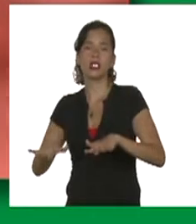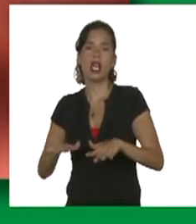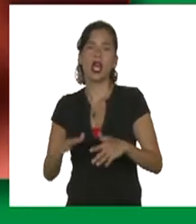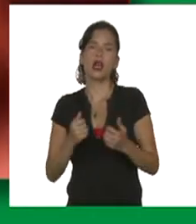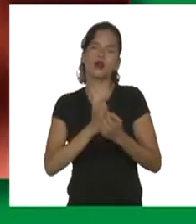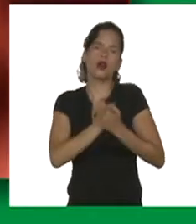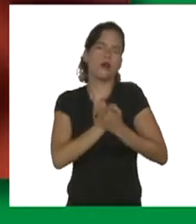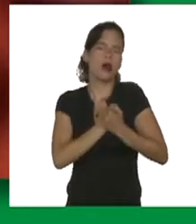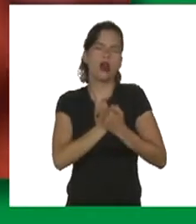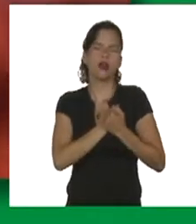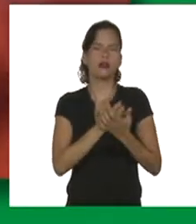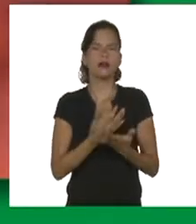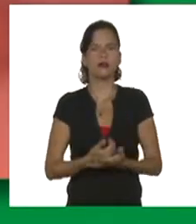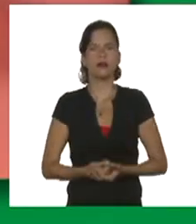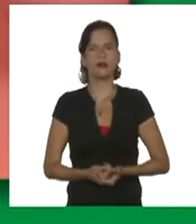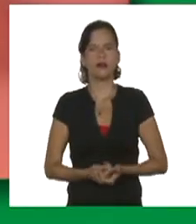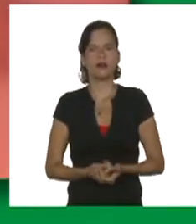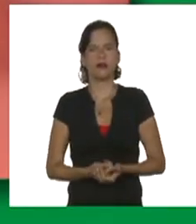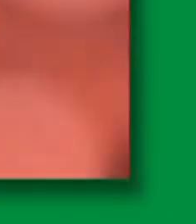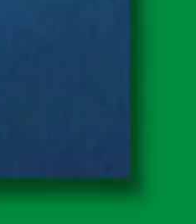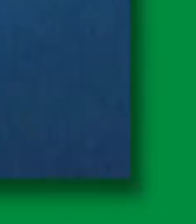su amada María Teresa.